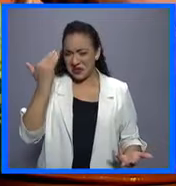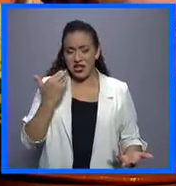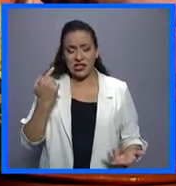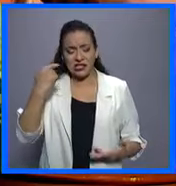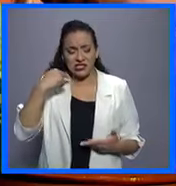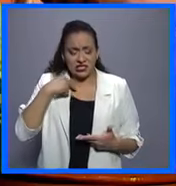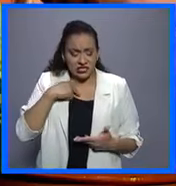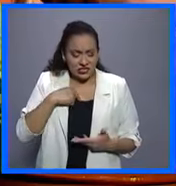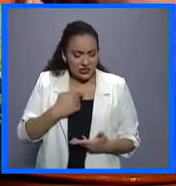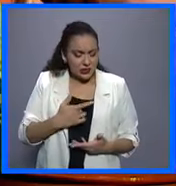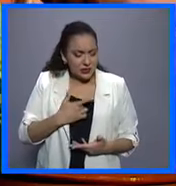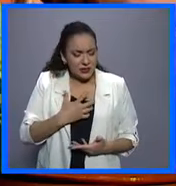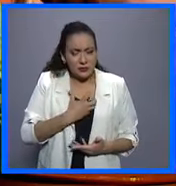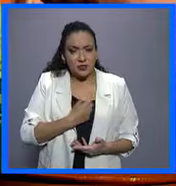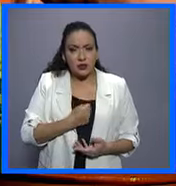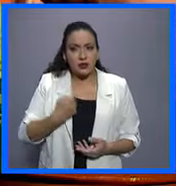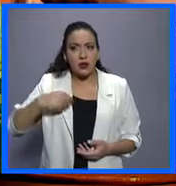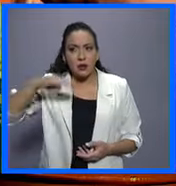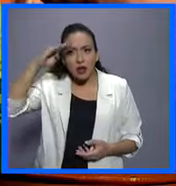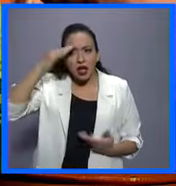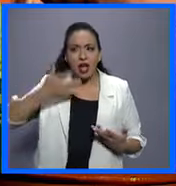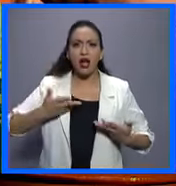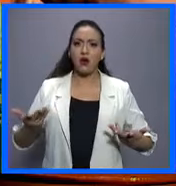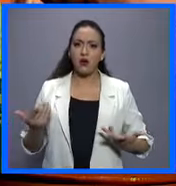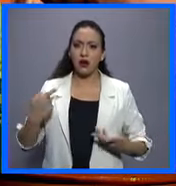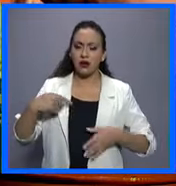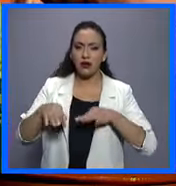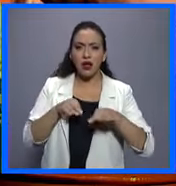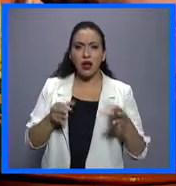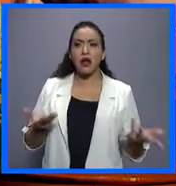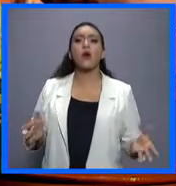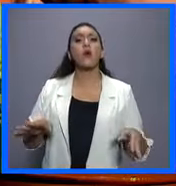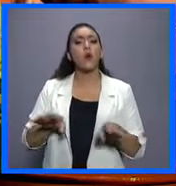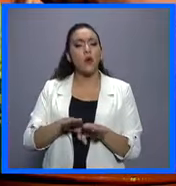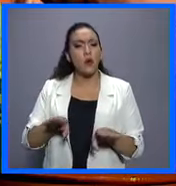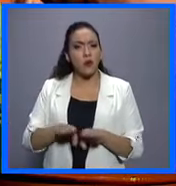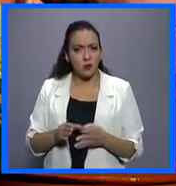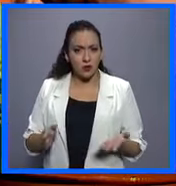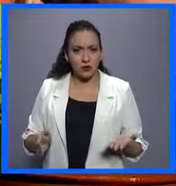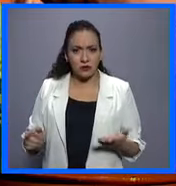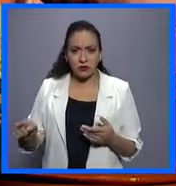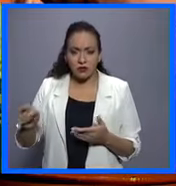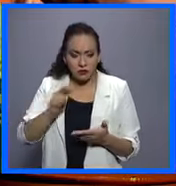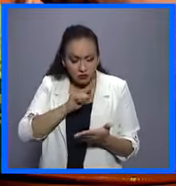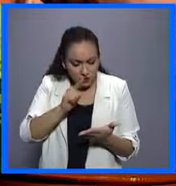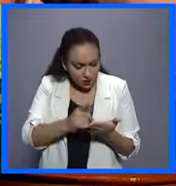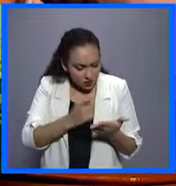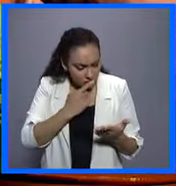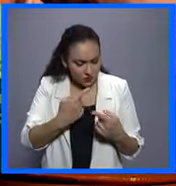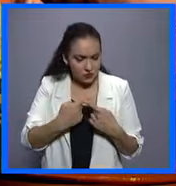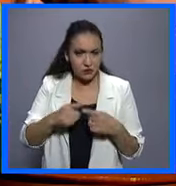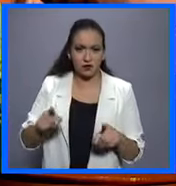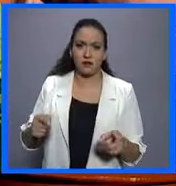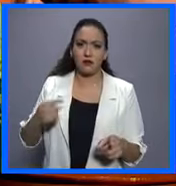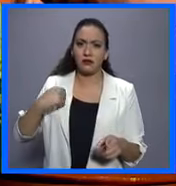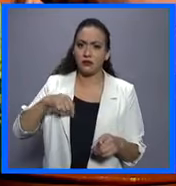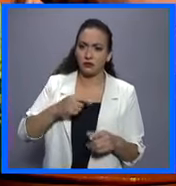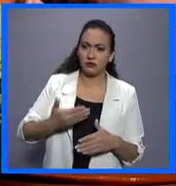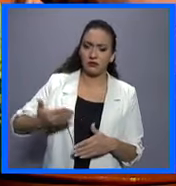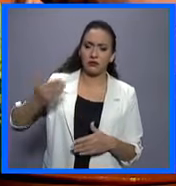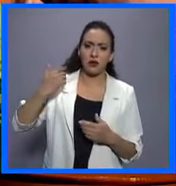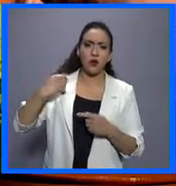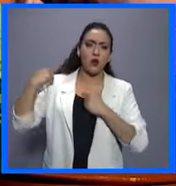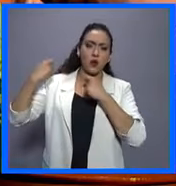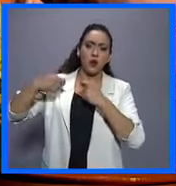nosotras. Cuestionarnos qué va a hacer de nuestra vida más adelante y cómo vamos a rescatar esto que se nos ha ido dando a lo largo